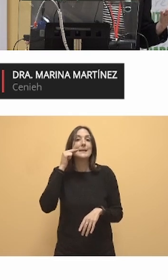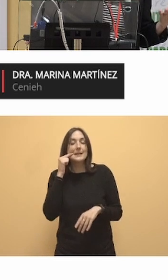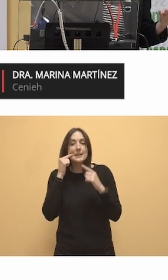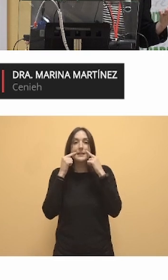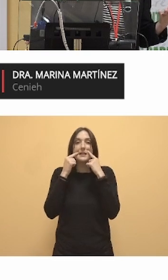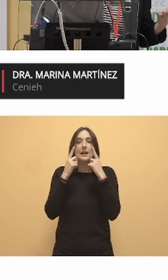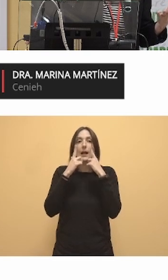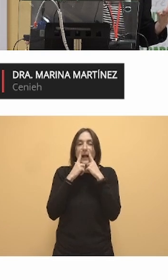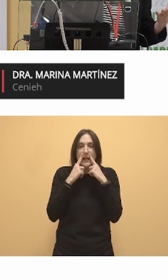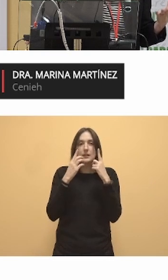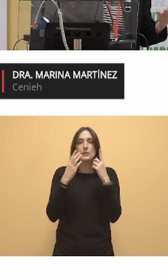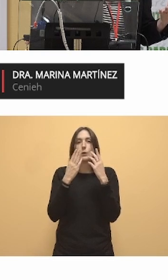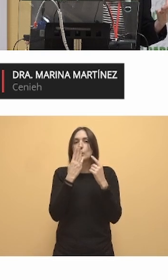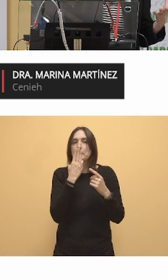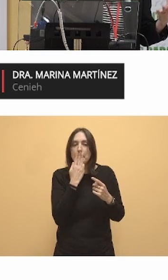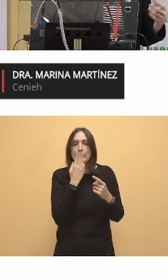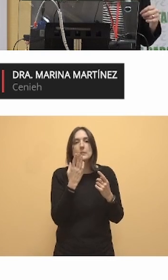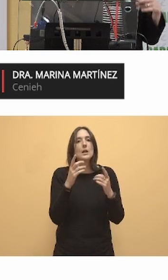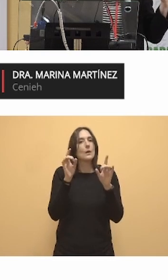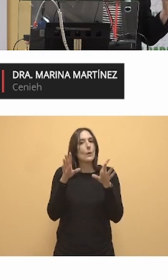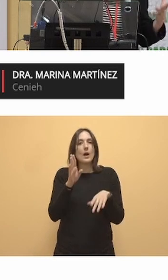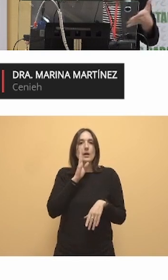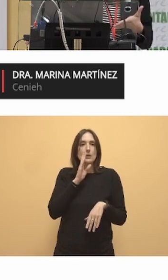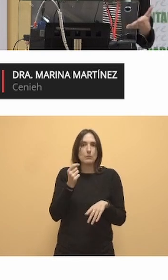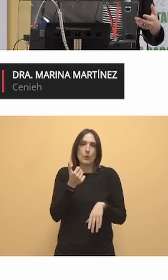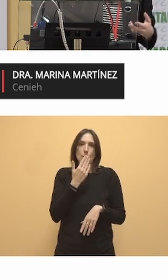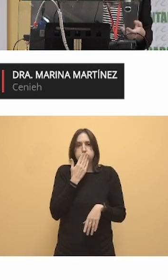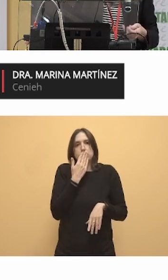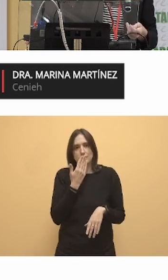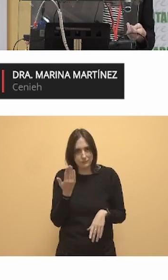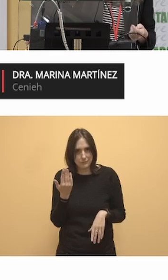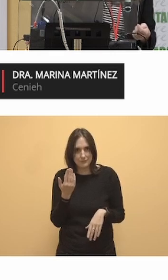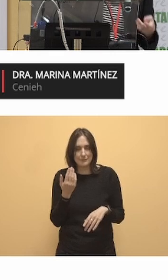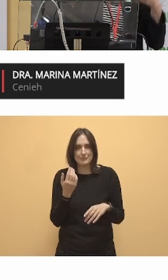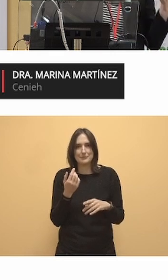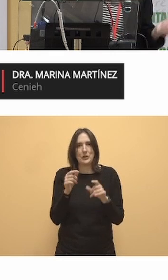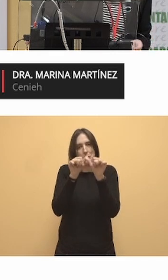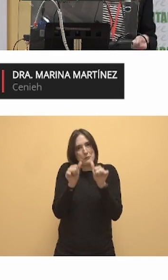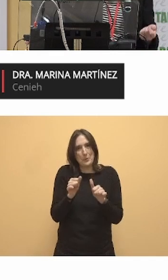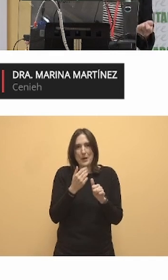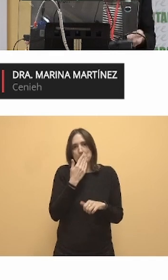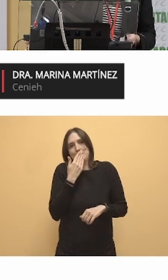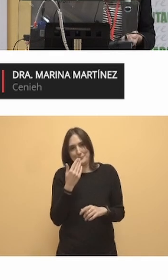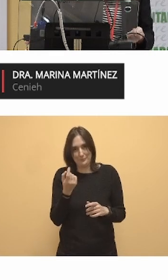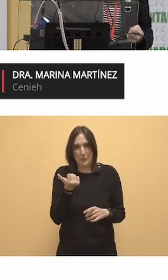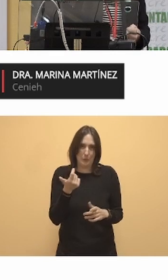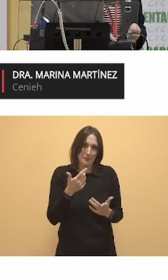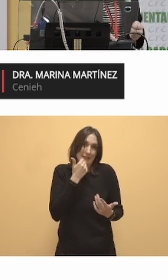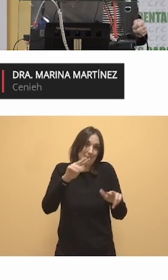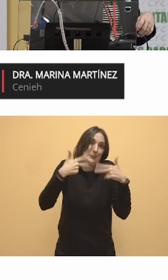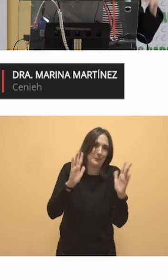pues, podríamos decir, si se me permite, ridícula al lado de la dentición posterior. Pues estas son las características de